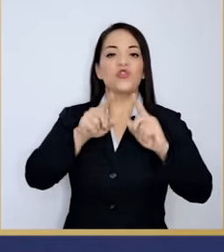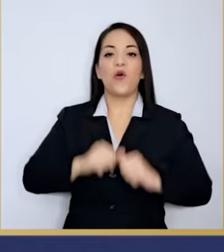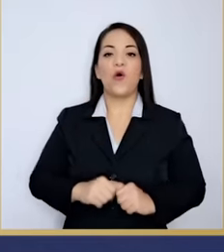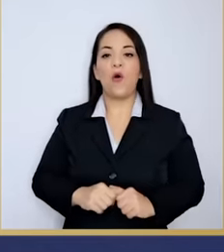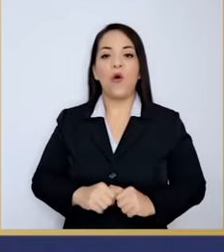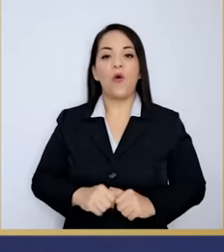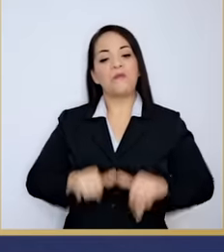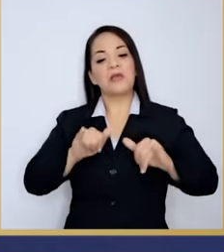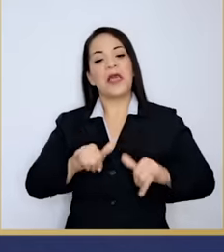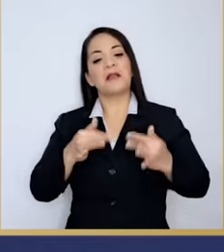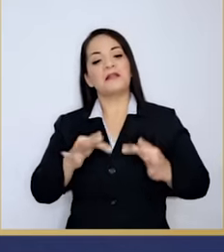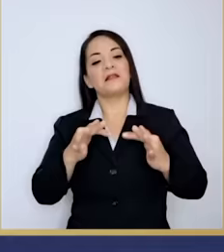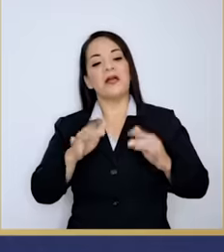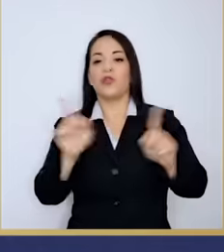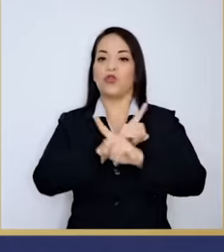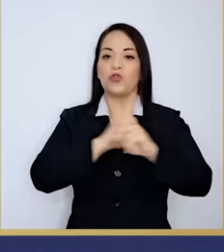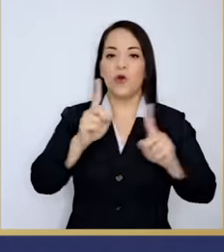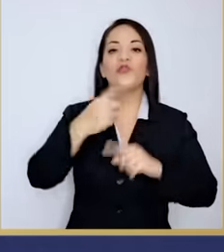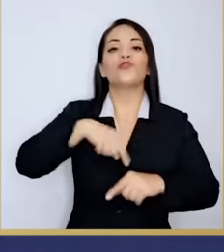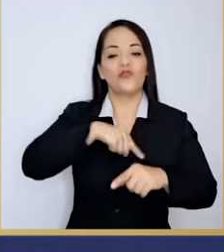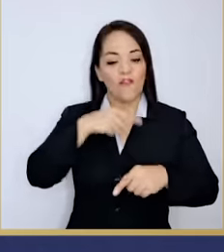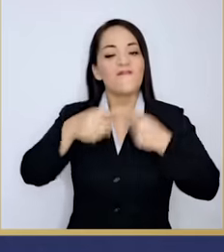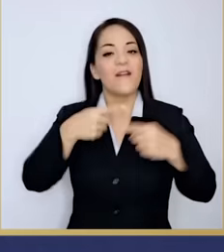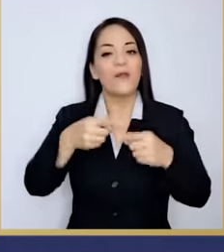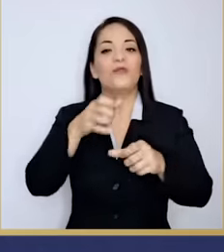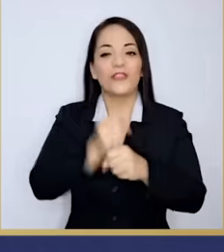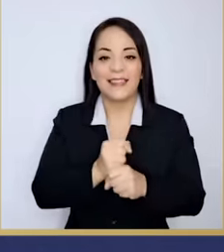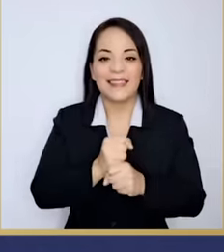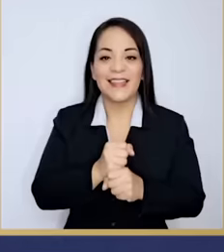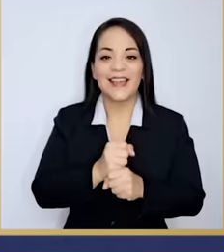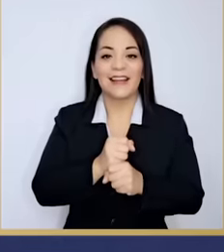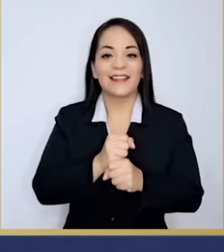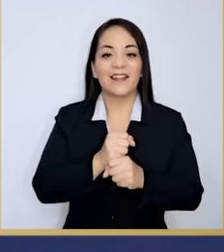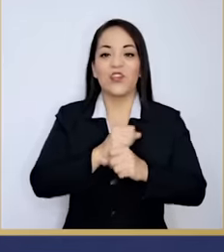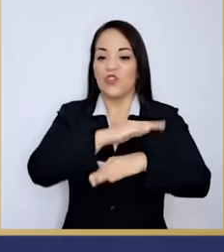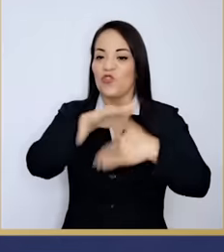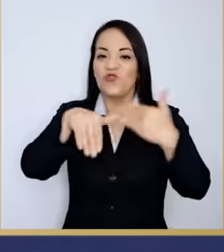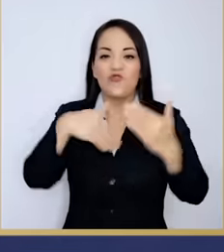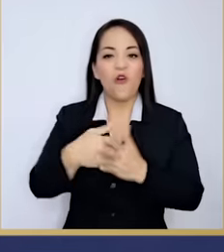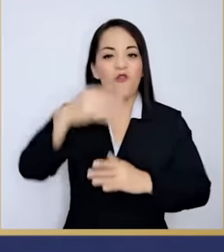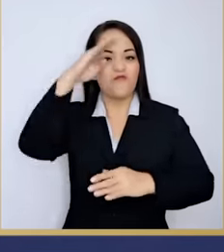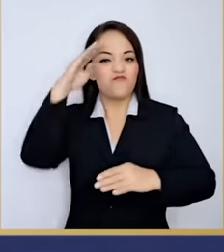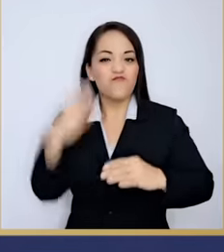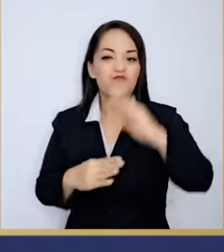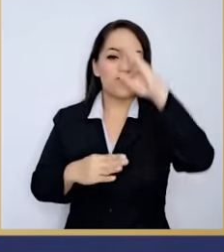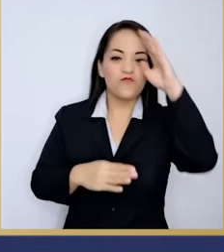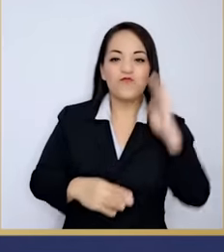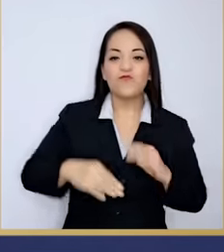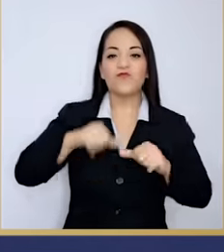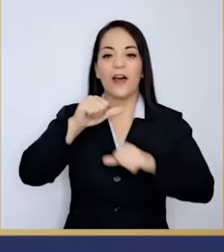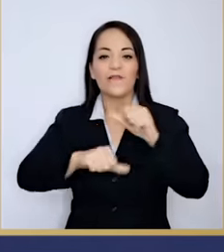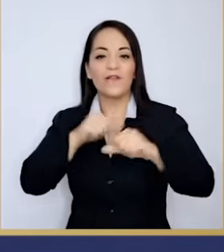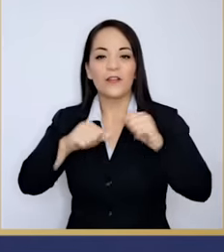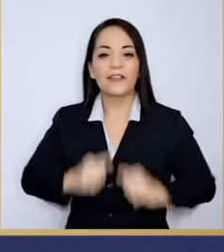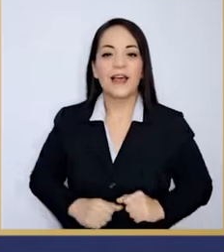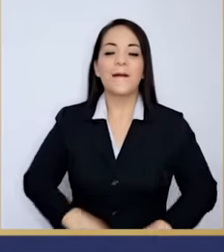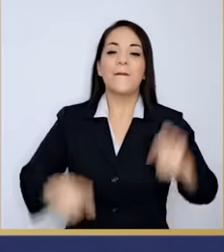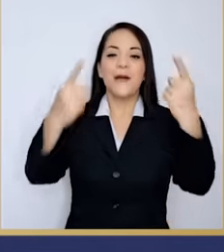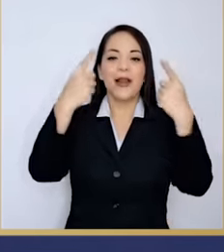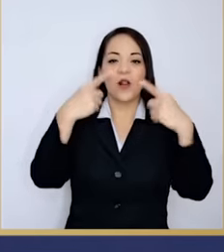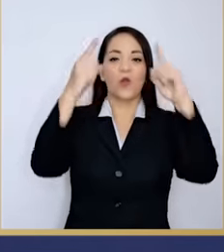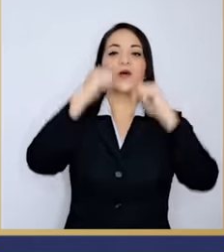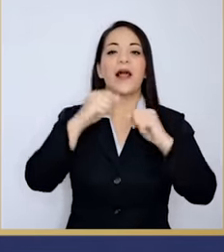nos vamos a quedar en el intento. Vamos a dejar todo el sudor en la camiseta